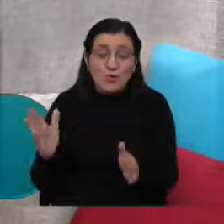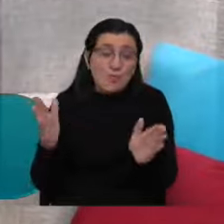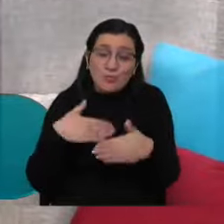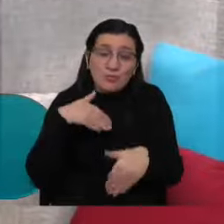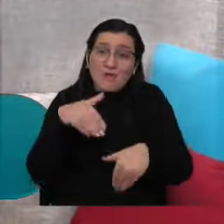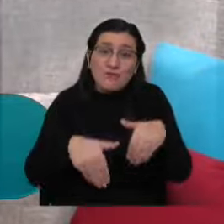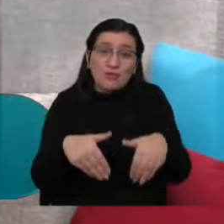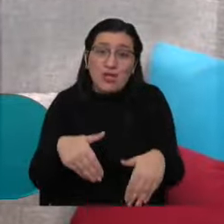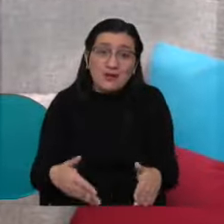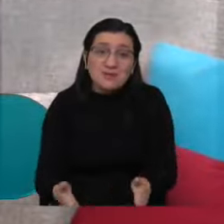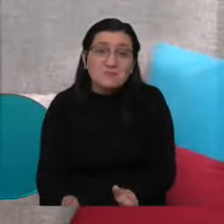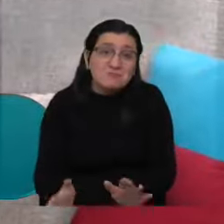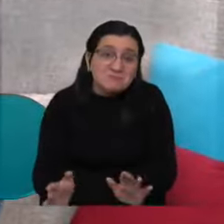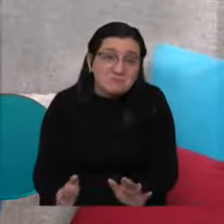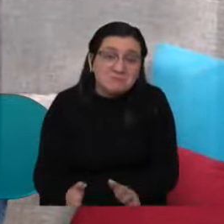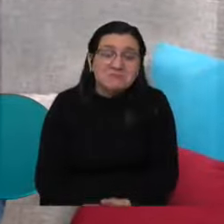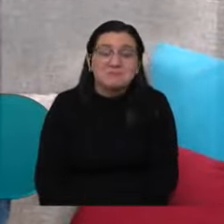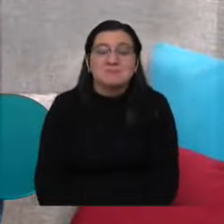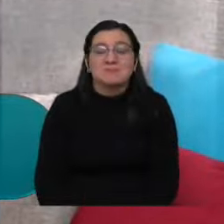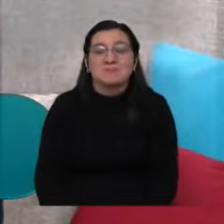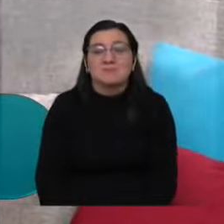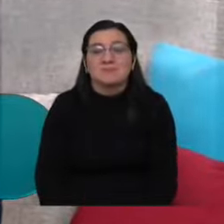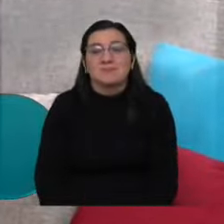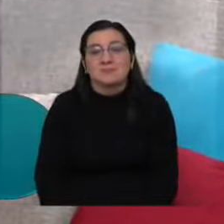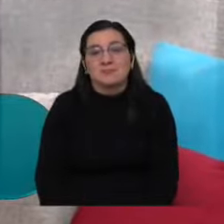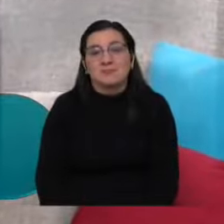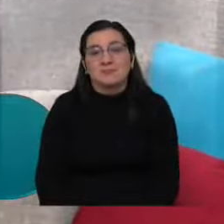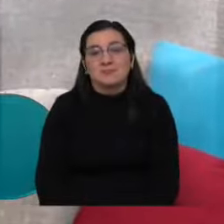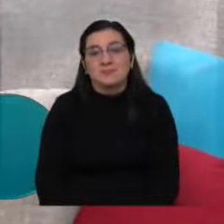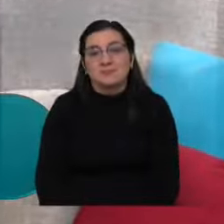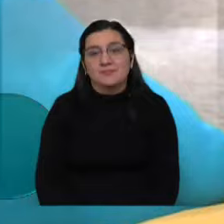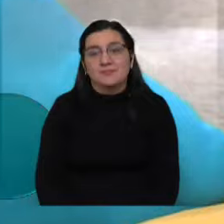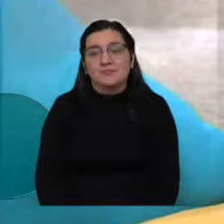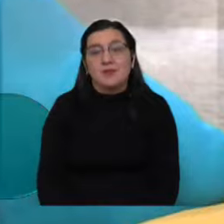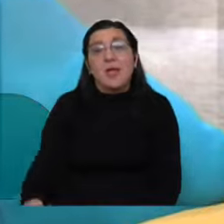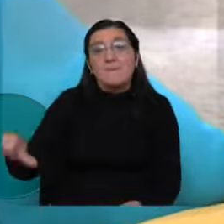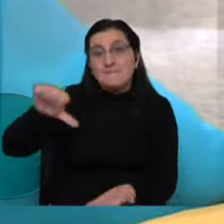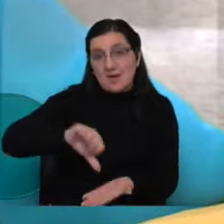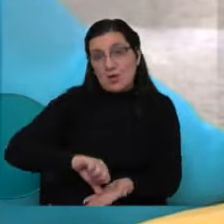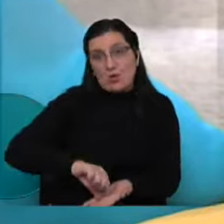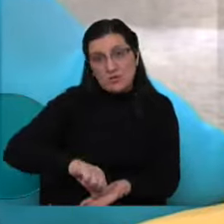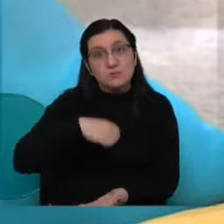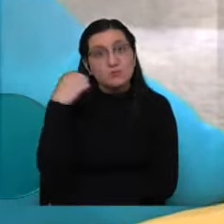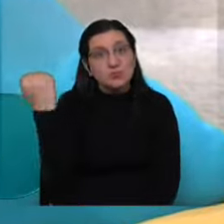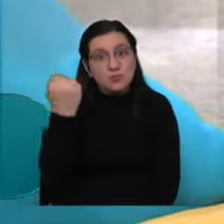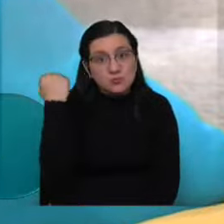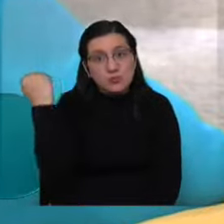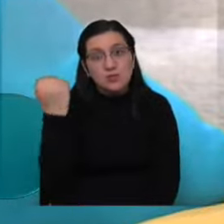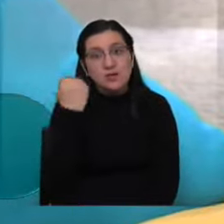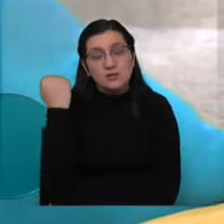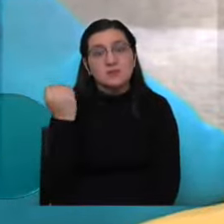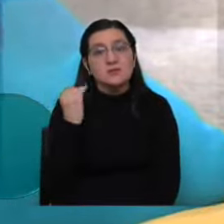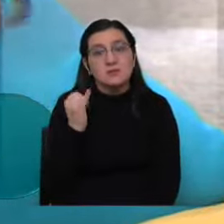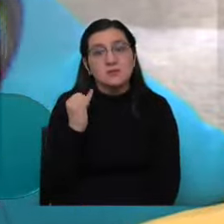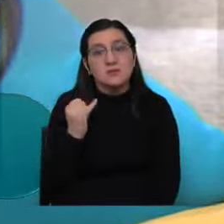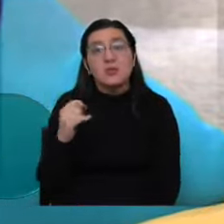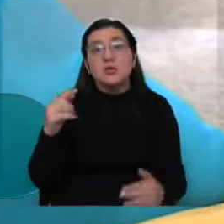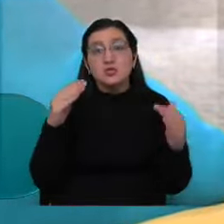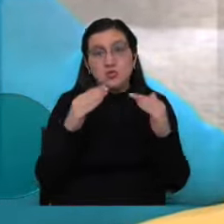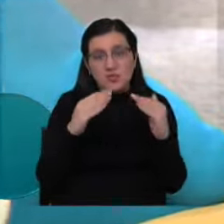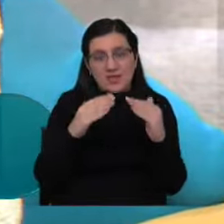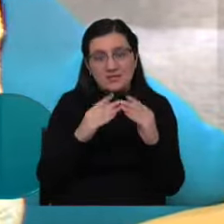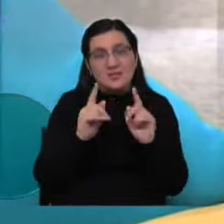pedestal no todavía no est permitido el voto para la mujer el Melo es próser no el Melo está su casa está